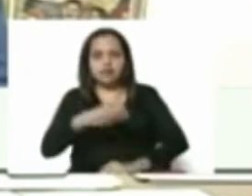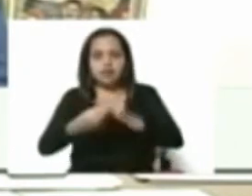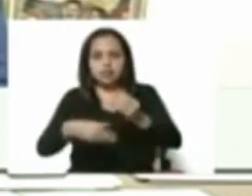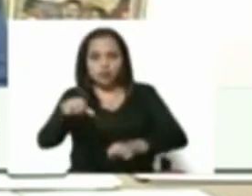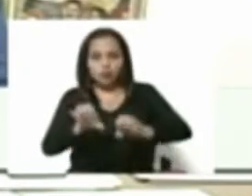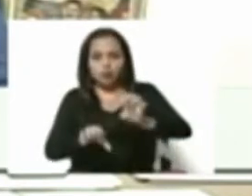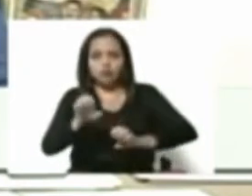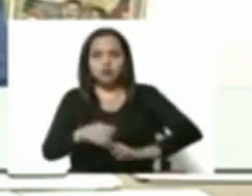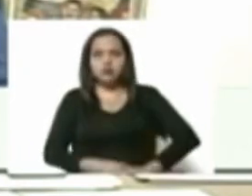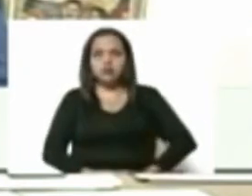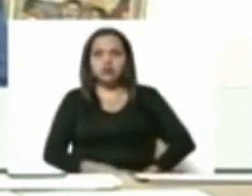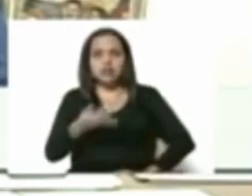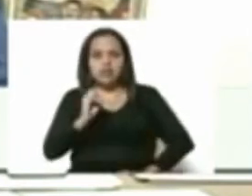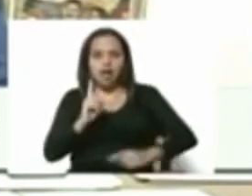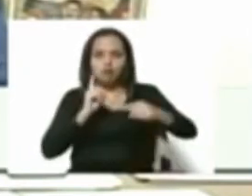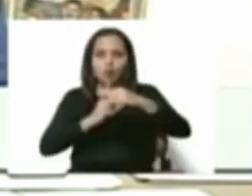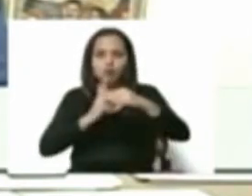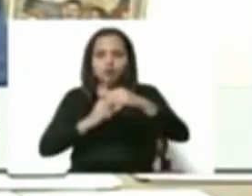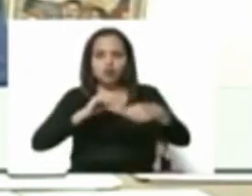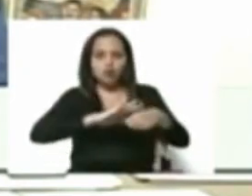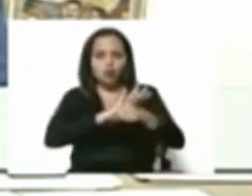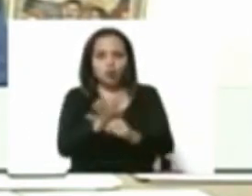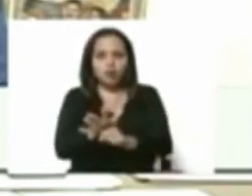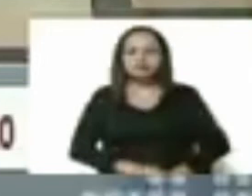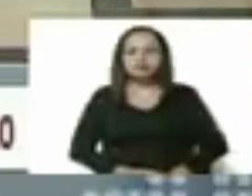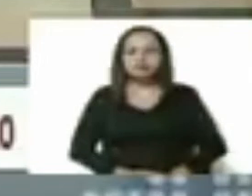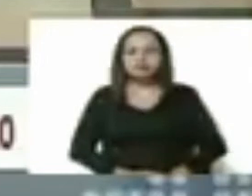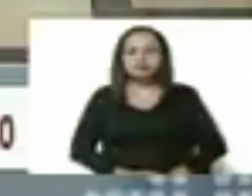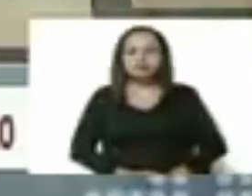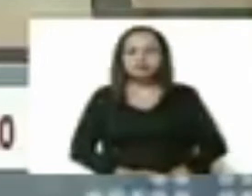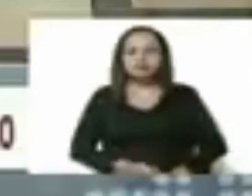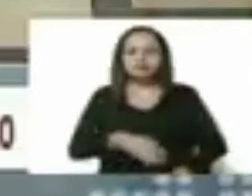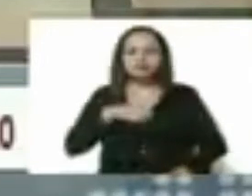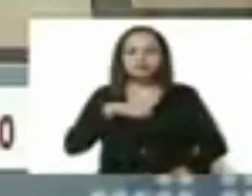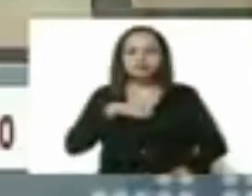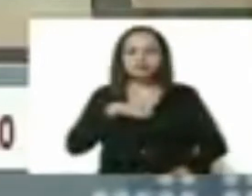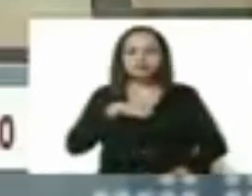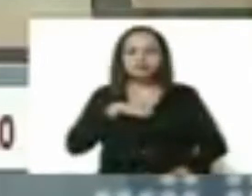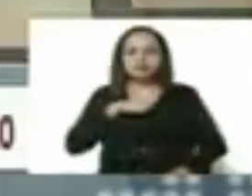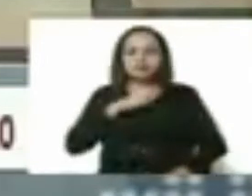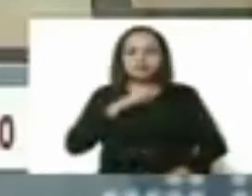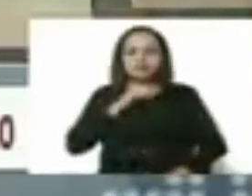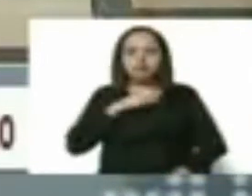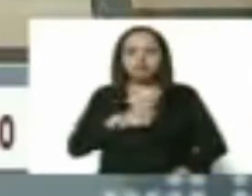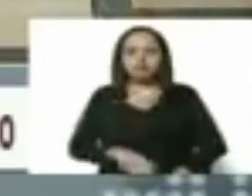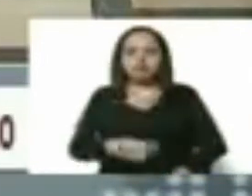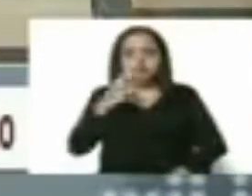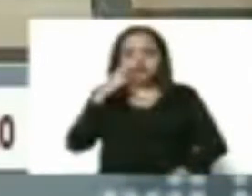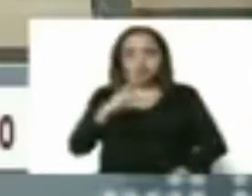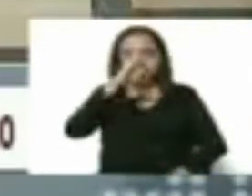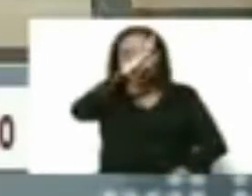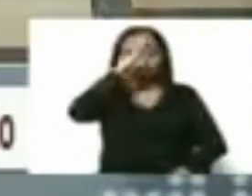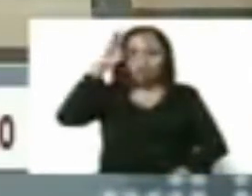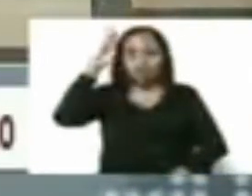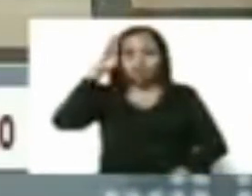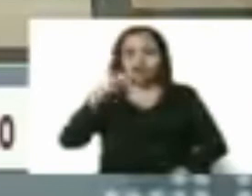pruebas y resultó positivo para el coronavirus. Maduro también extendió sus palabras de solidaridad y apoyo a